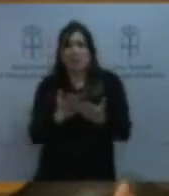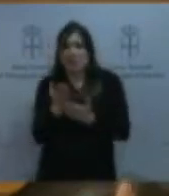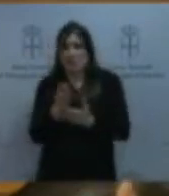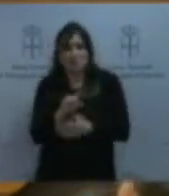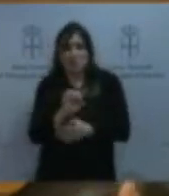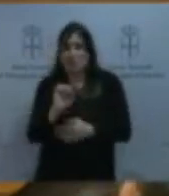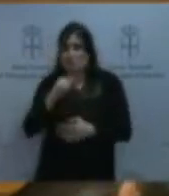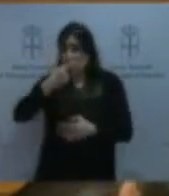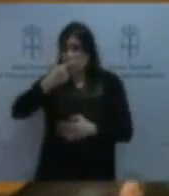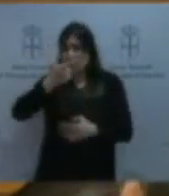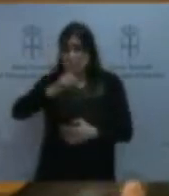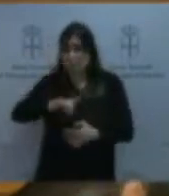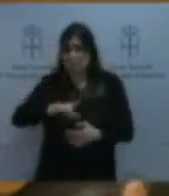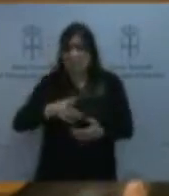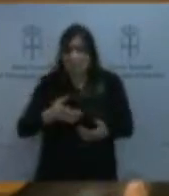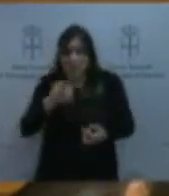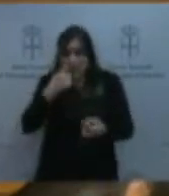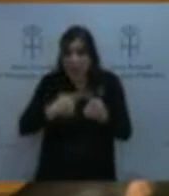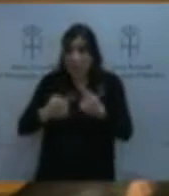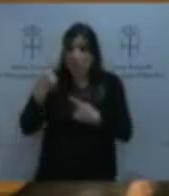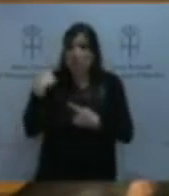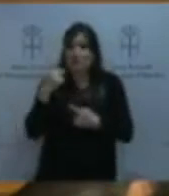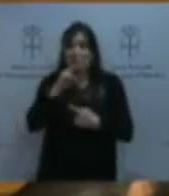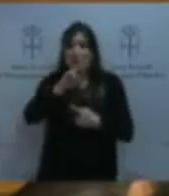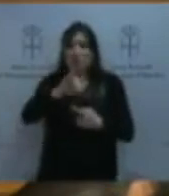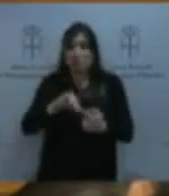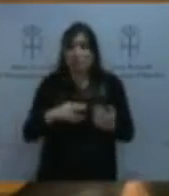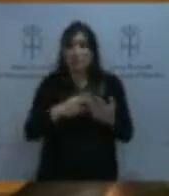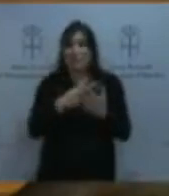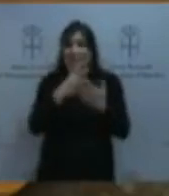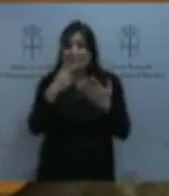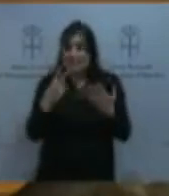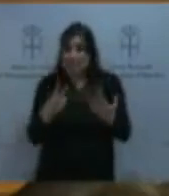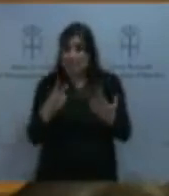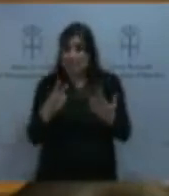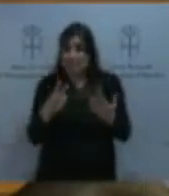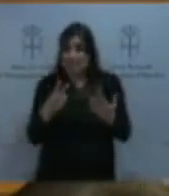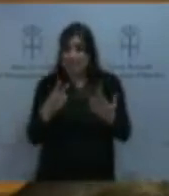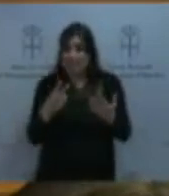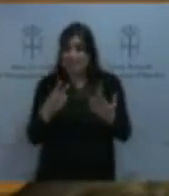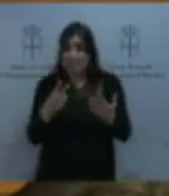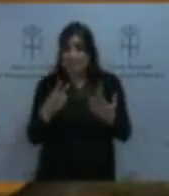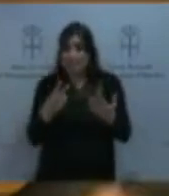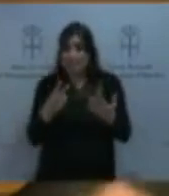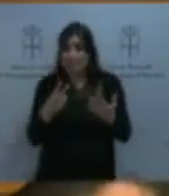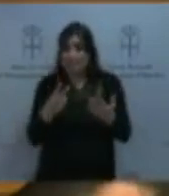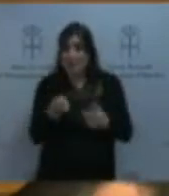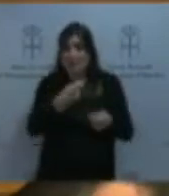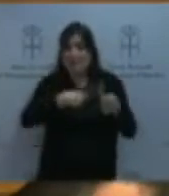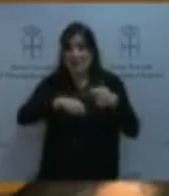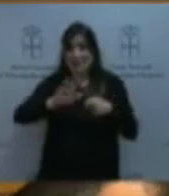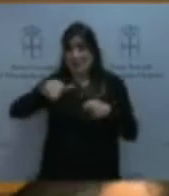pasado, 2017, se superaron las ventas al exterior, las exportaciones, hasta llegar a